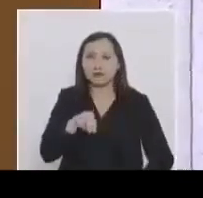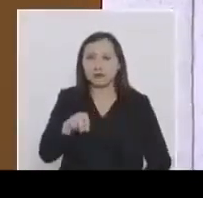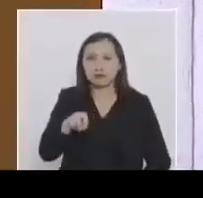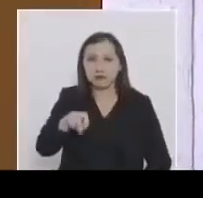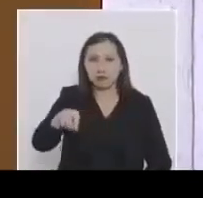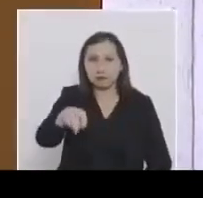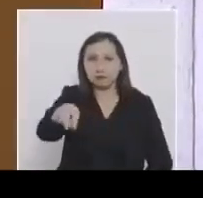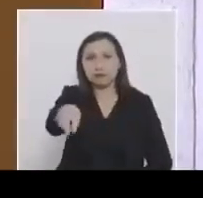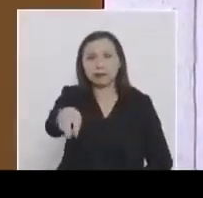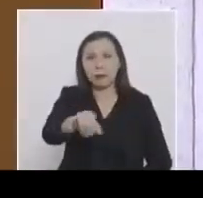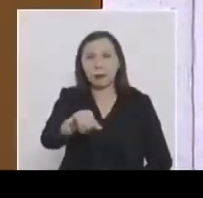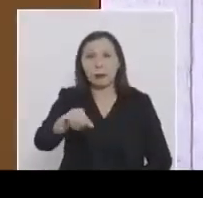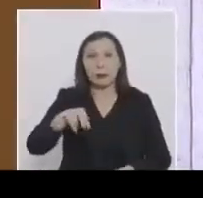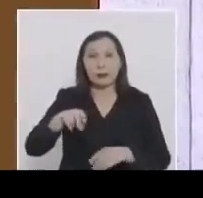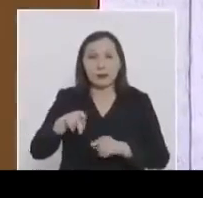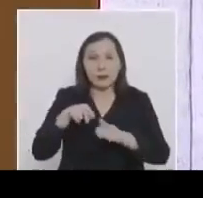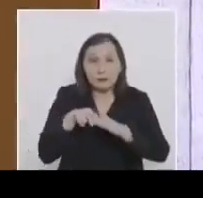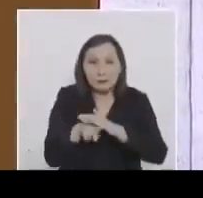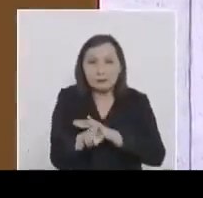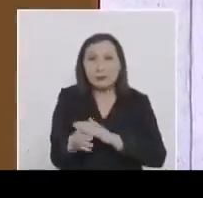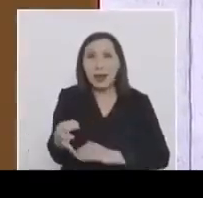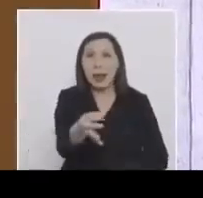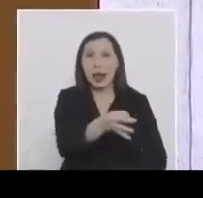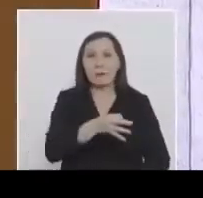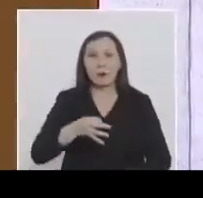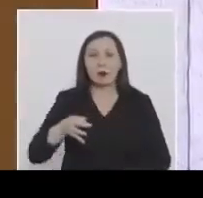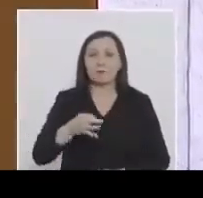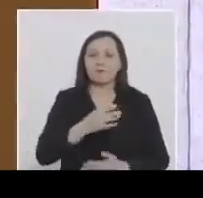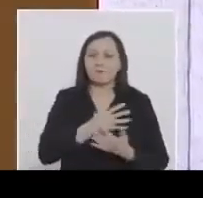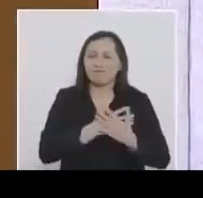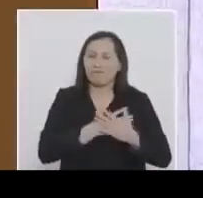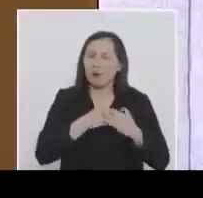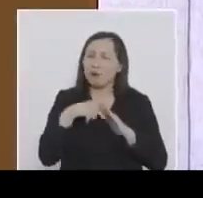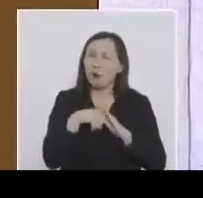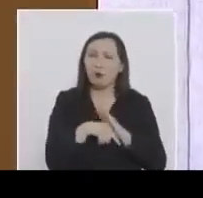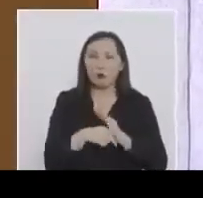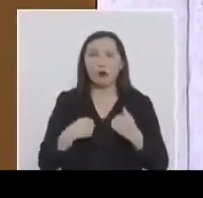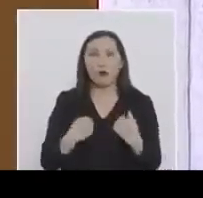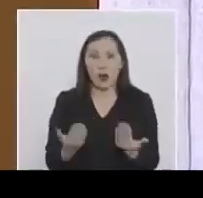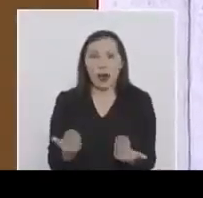este Palacio de la Moneda es profunda y necesito,